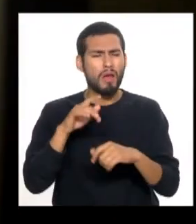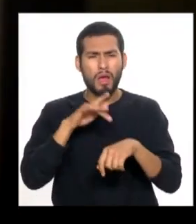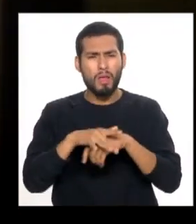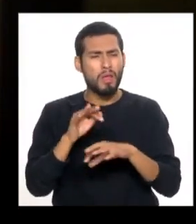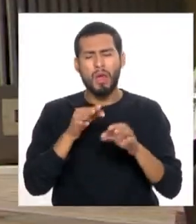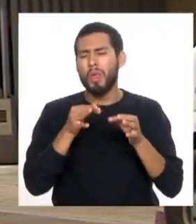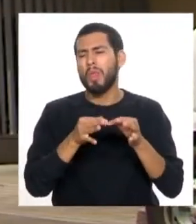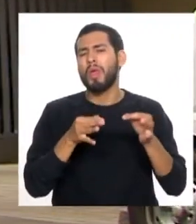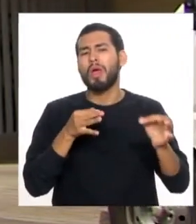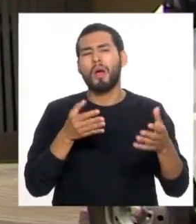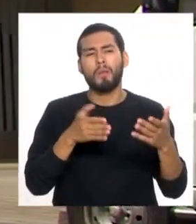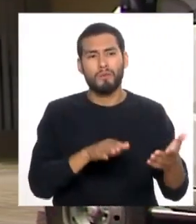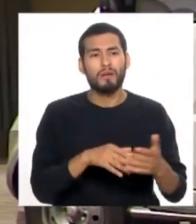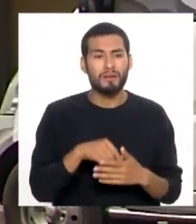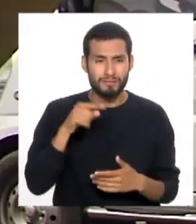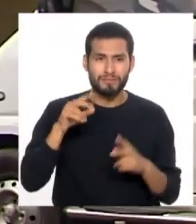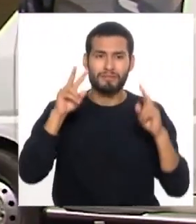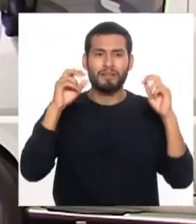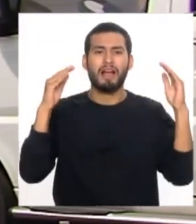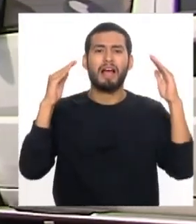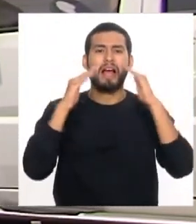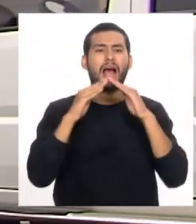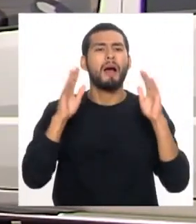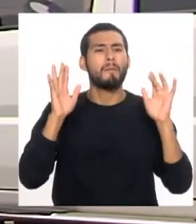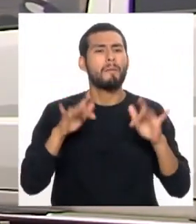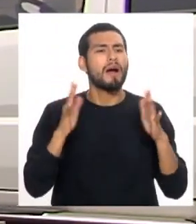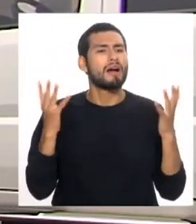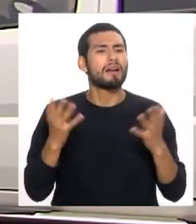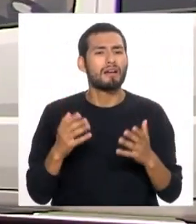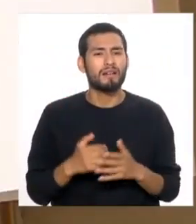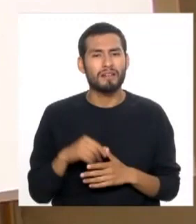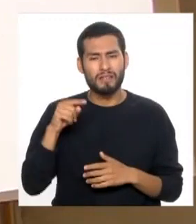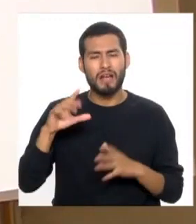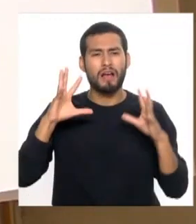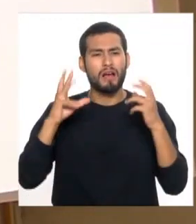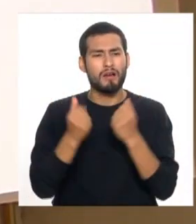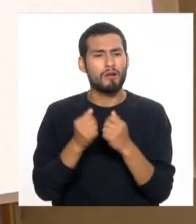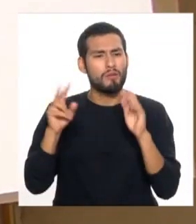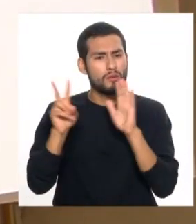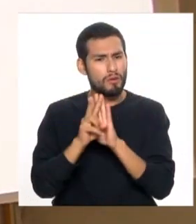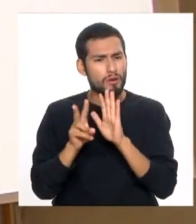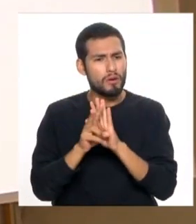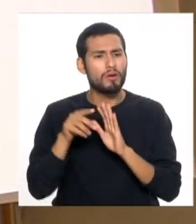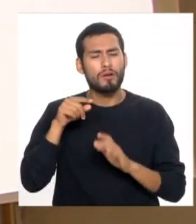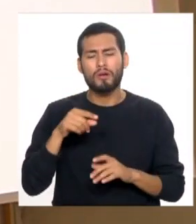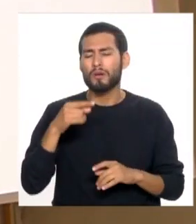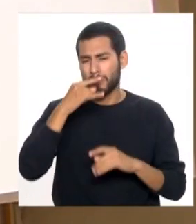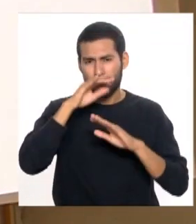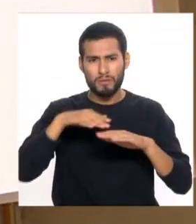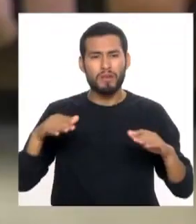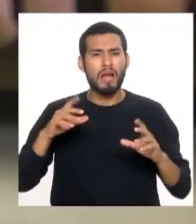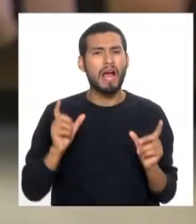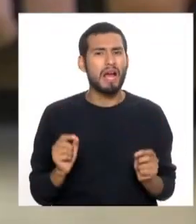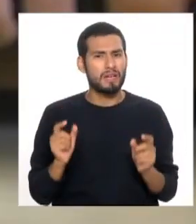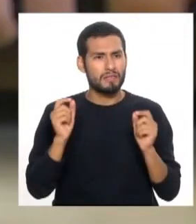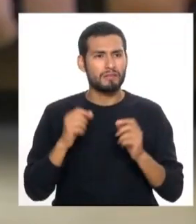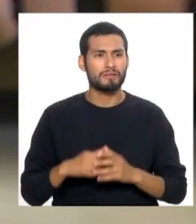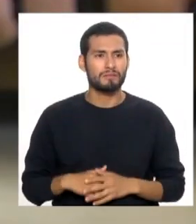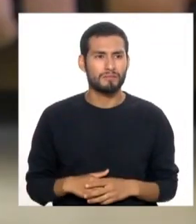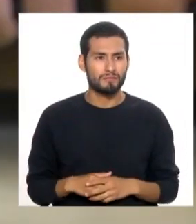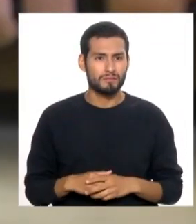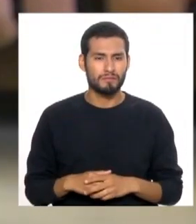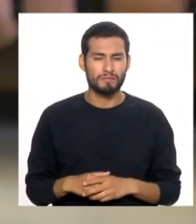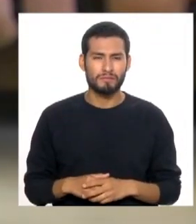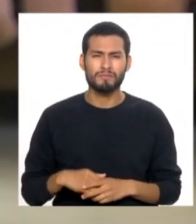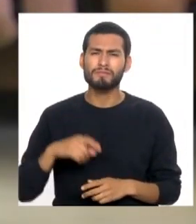oportuno, nace Casa Magia, creada por la Asociación de Voluntarias por los Niños con Cáncer. Necesitábamos